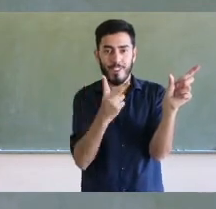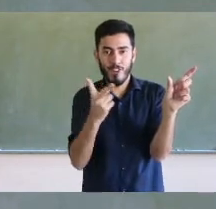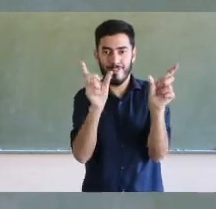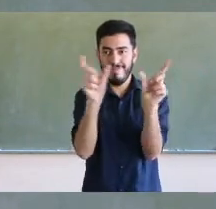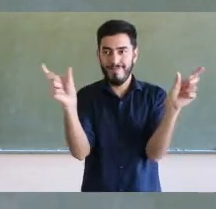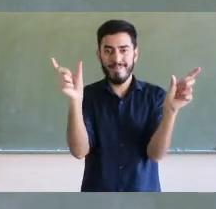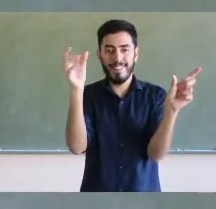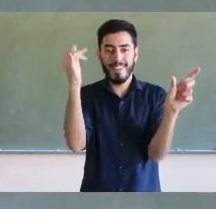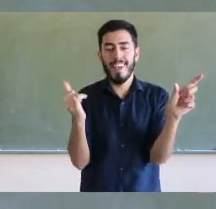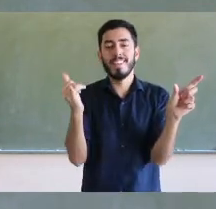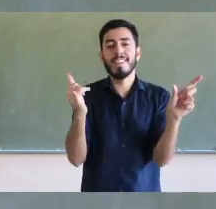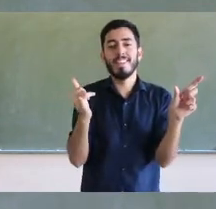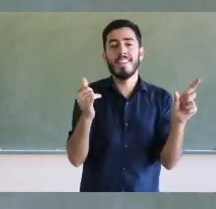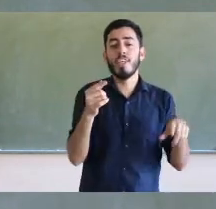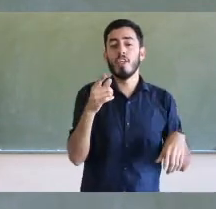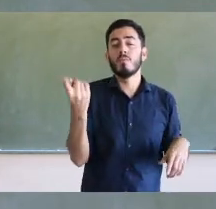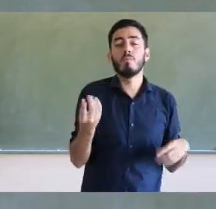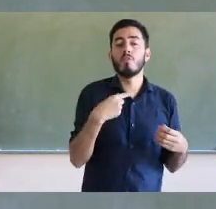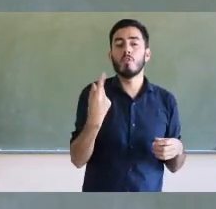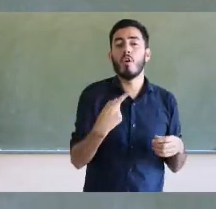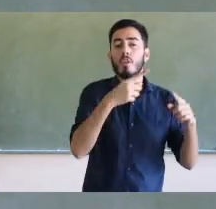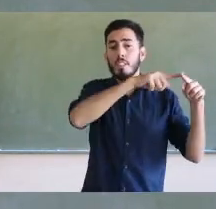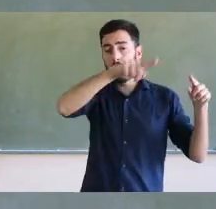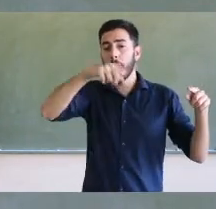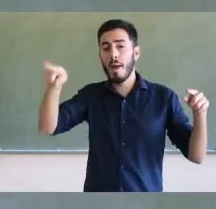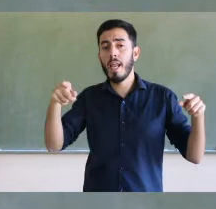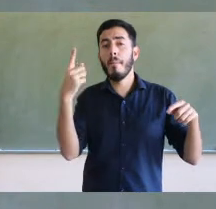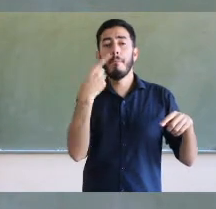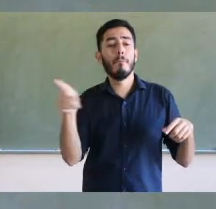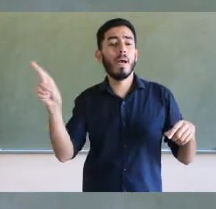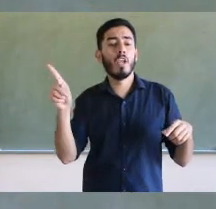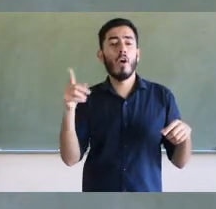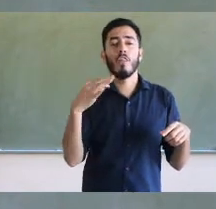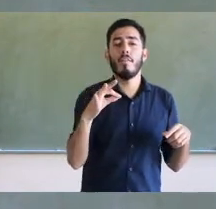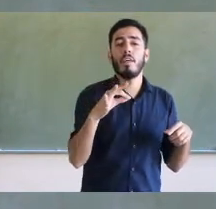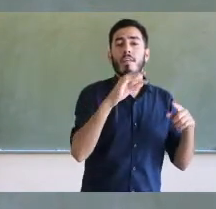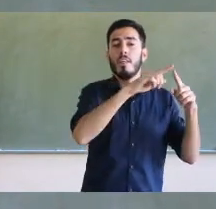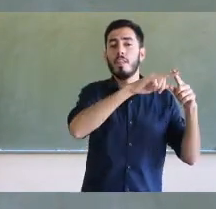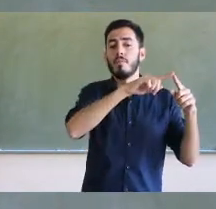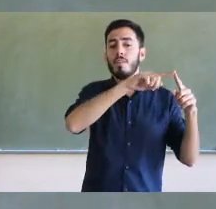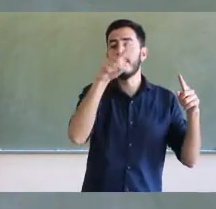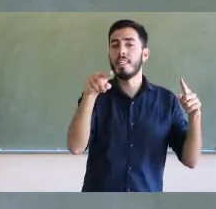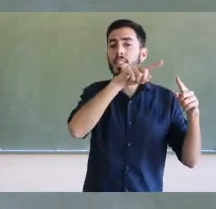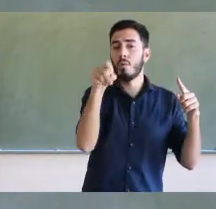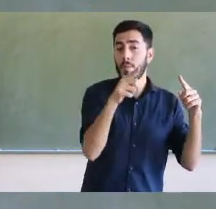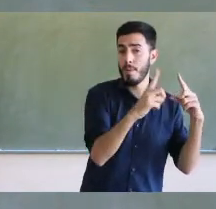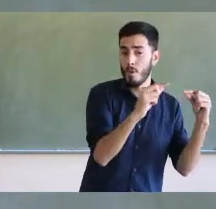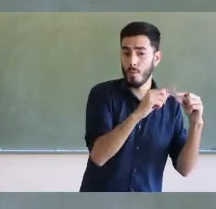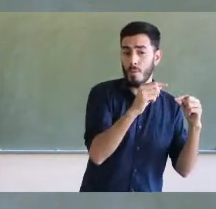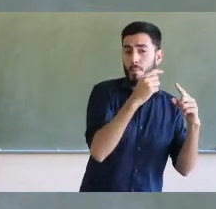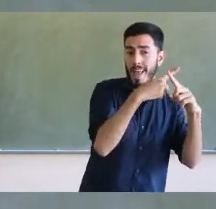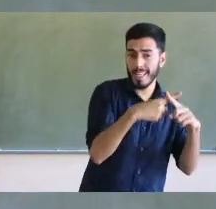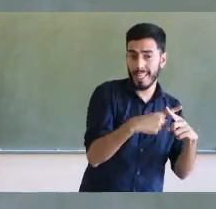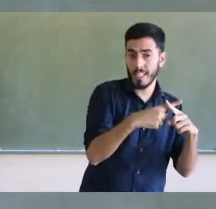Los dos miembros que están separados en términos pero nosotros los vamos a tener que distribuir a este denominador. Por lo tanto me va a quedar X